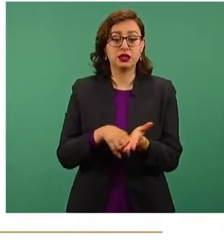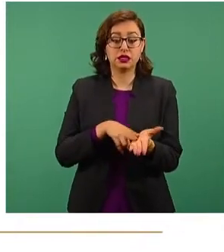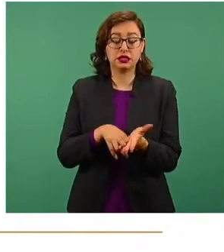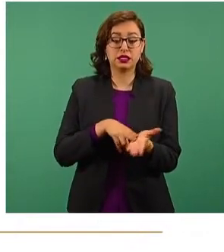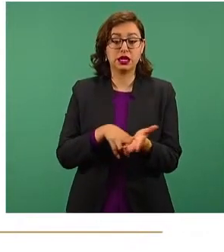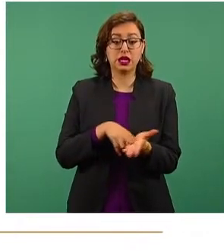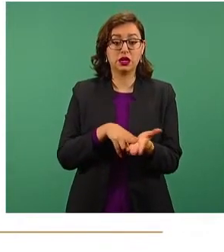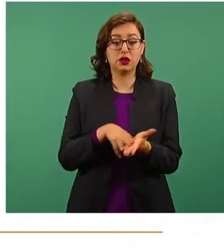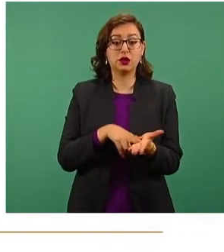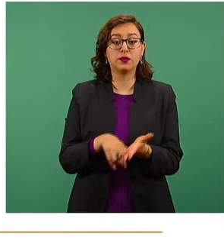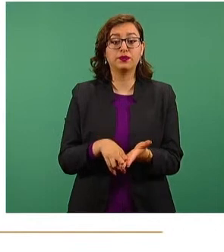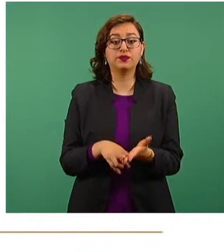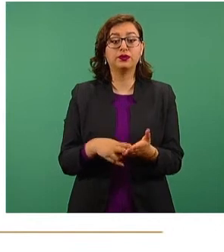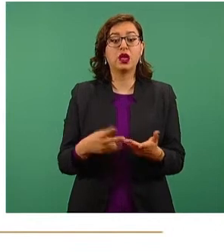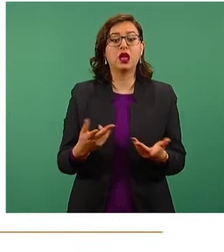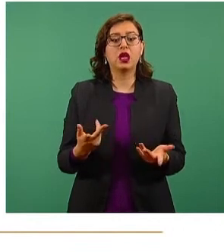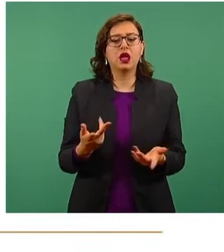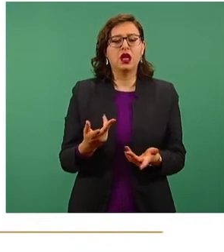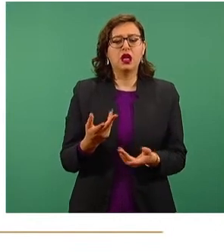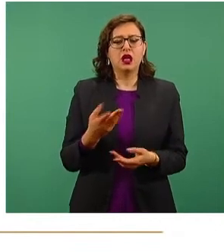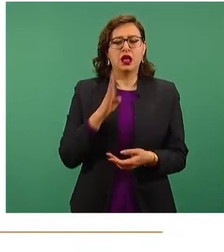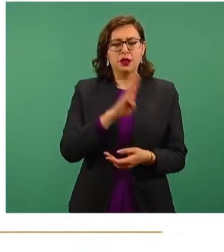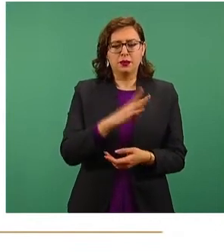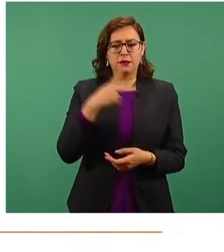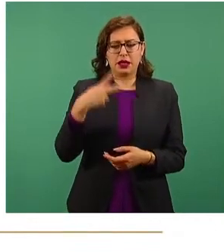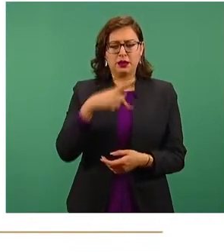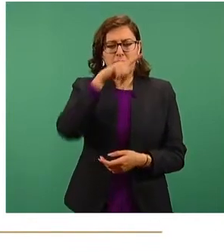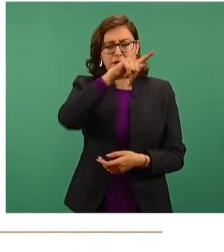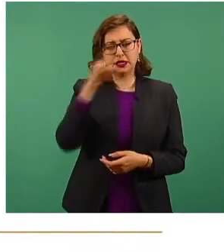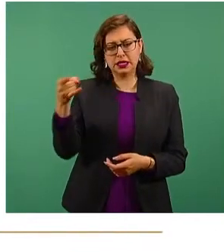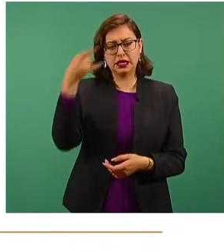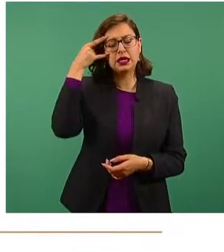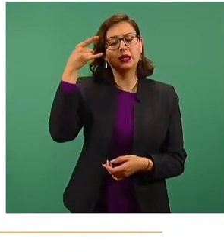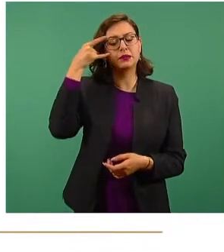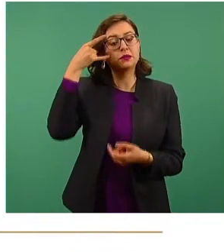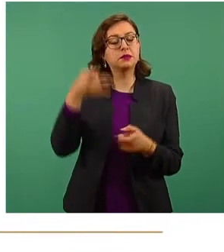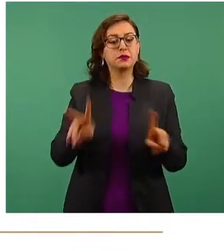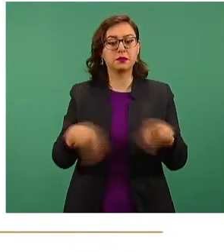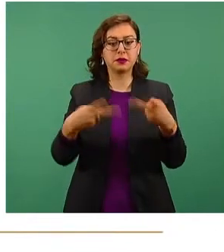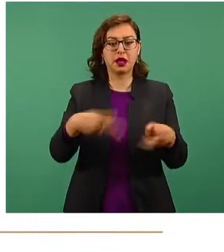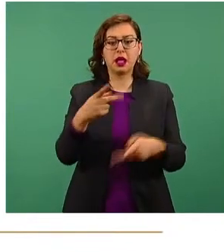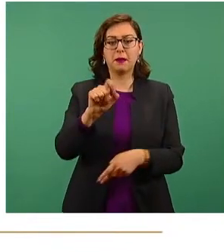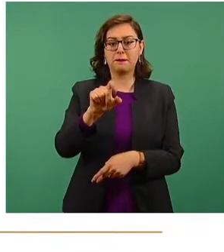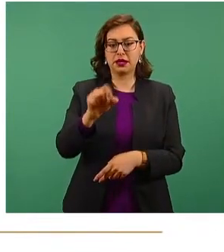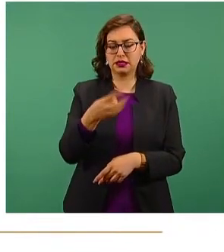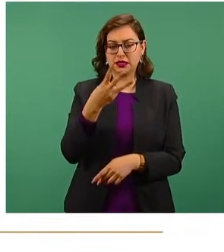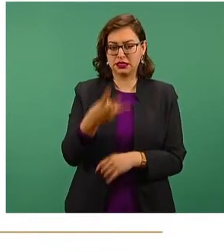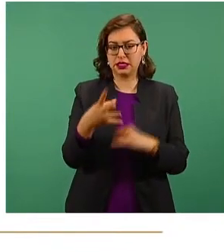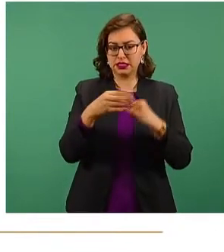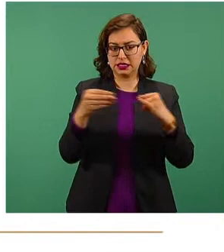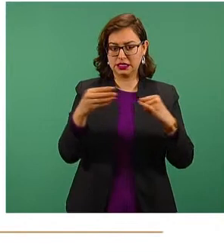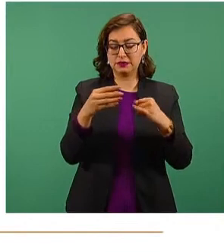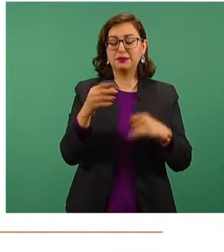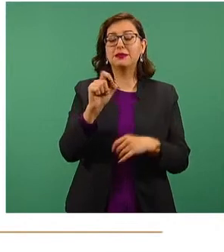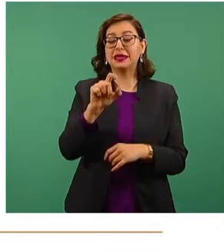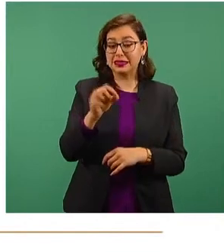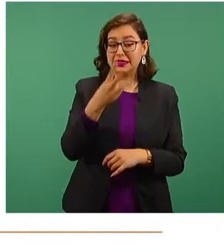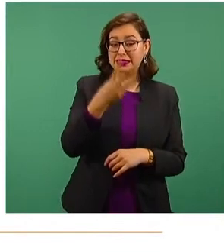En el diésel combustibles BP de Escárcega a Campeche, tiene un precio al público de